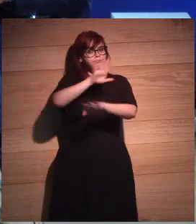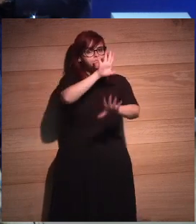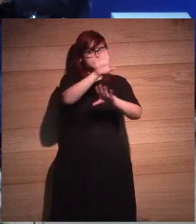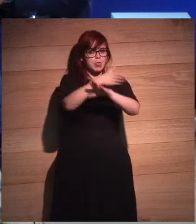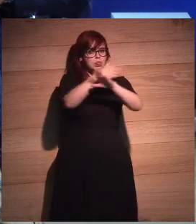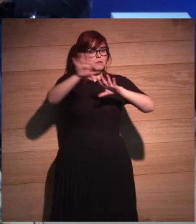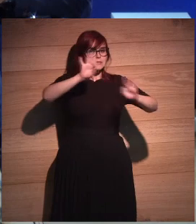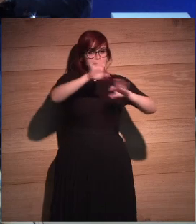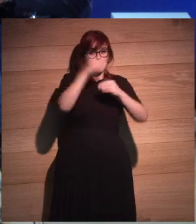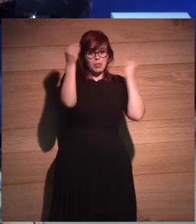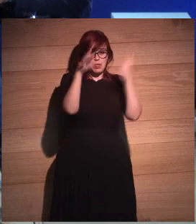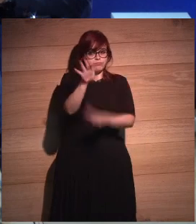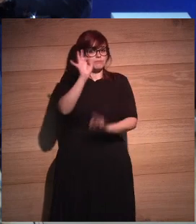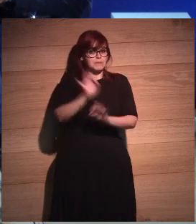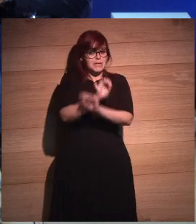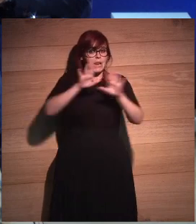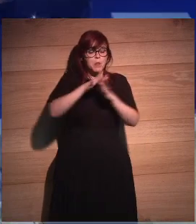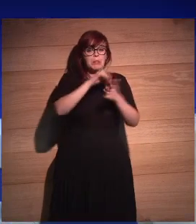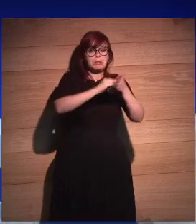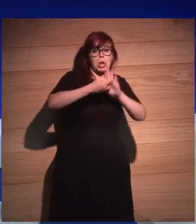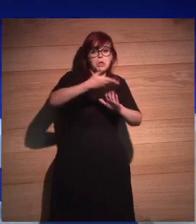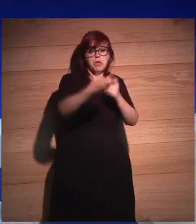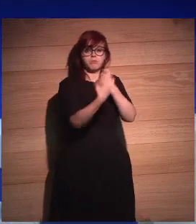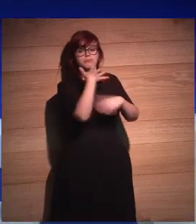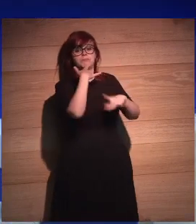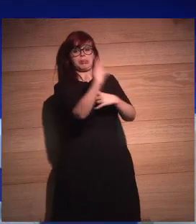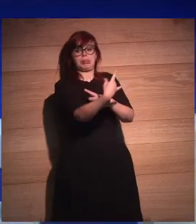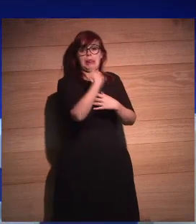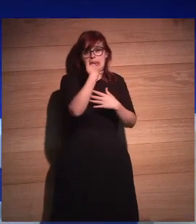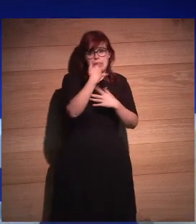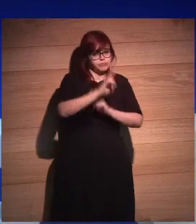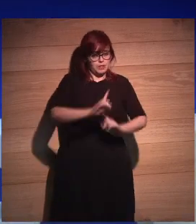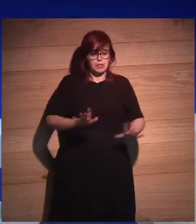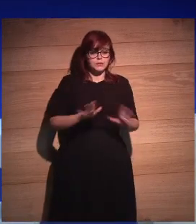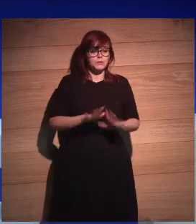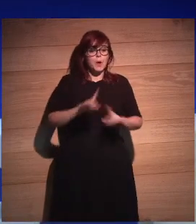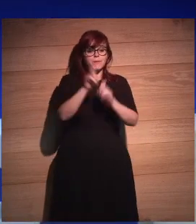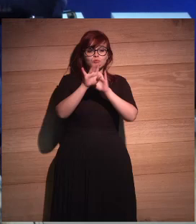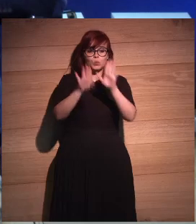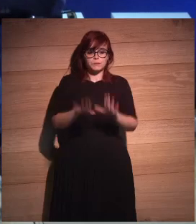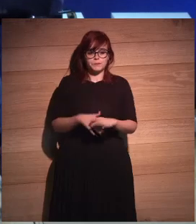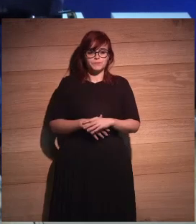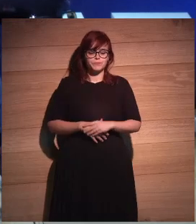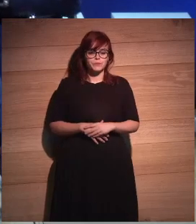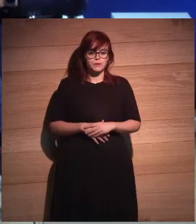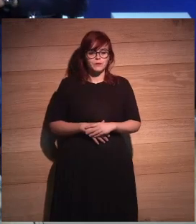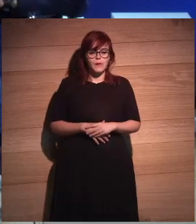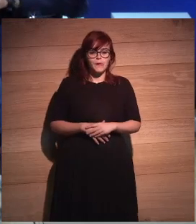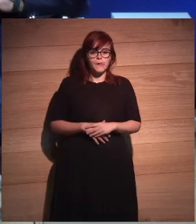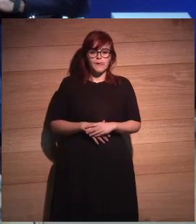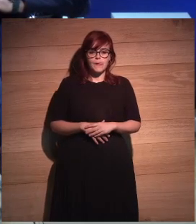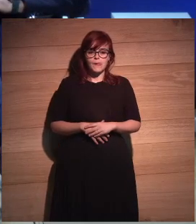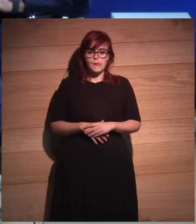decidir y pensar que cualquier otra cosa tecnológica que nos pueda traer, mi opinión. Última pregunta, entonces, por favor, aquí